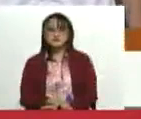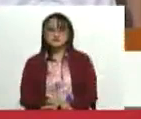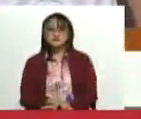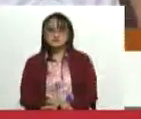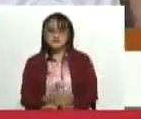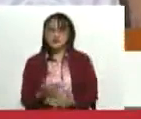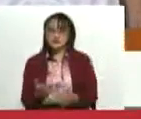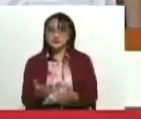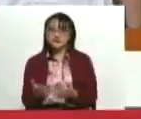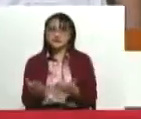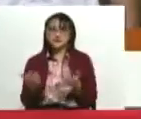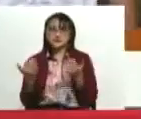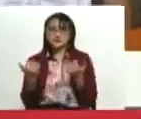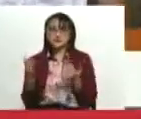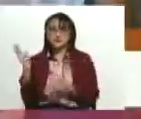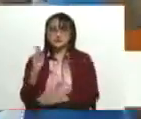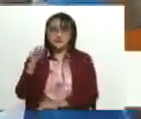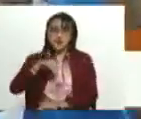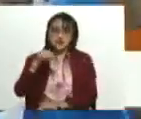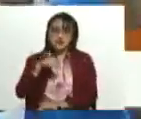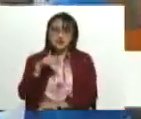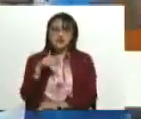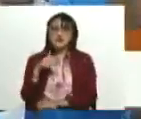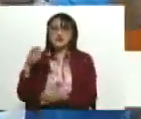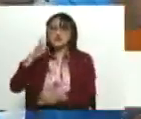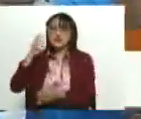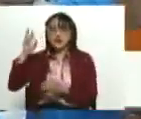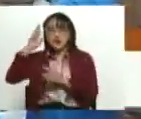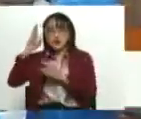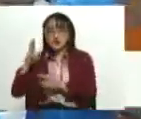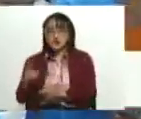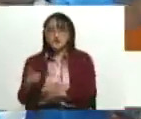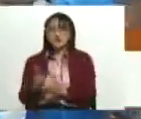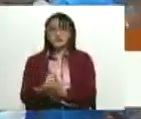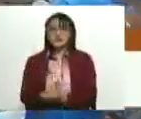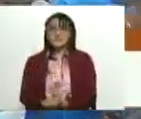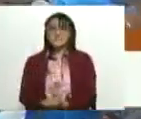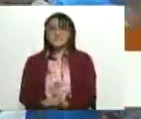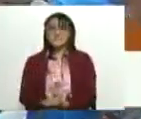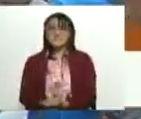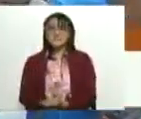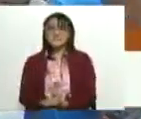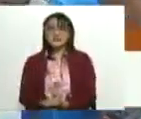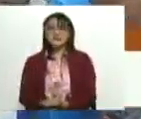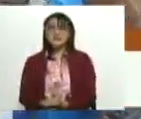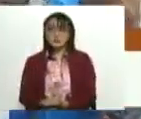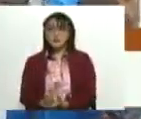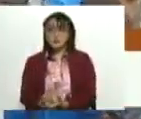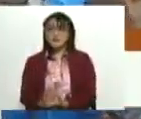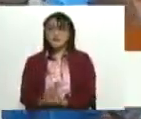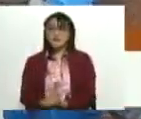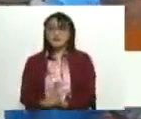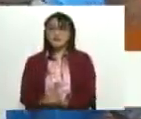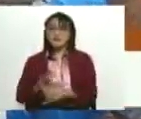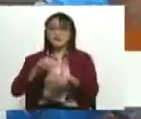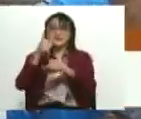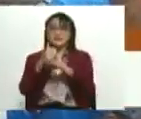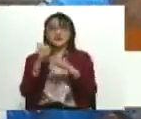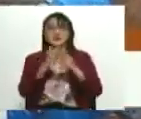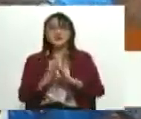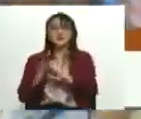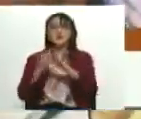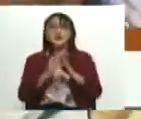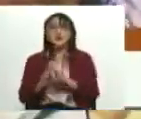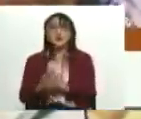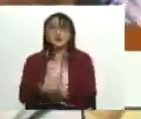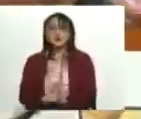venimos para acá a hacerle un reconocimiento a los compañeros y compañeras jefas de comunidad. ¿Dónde están